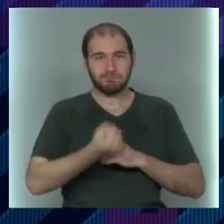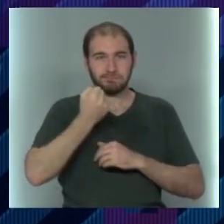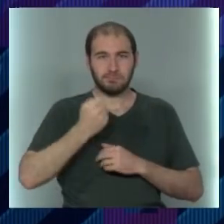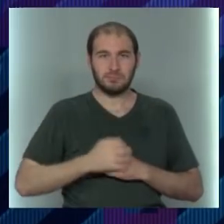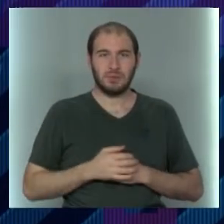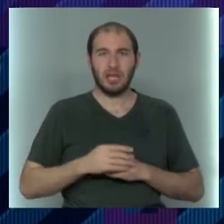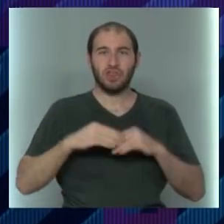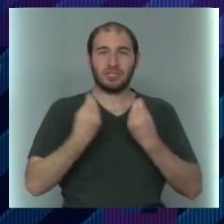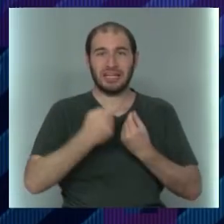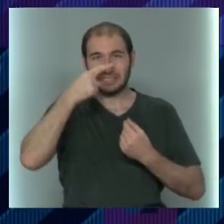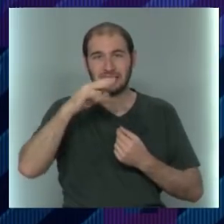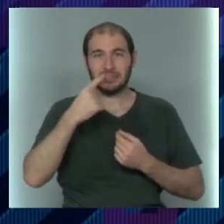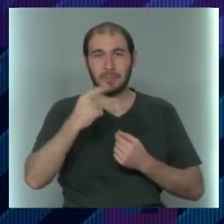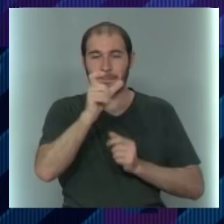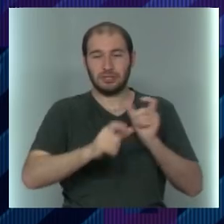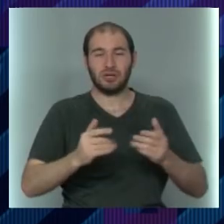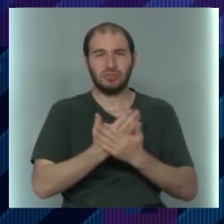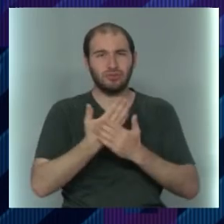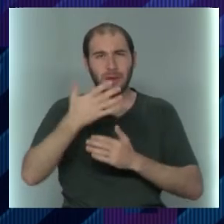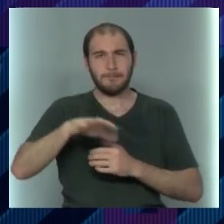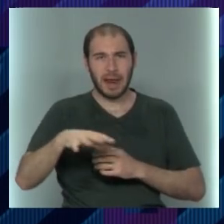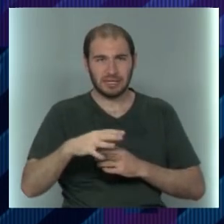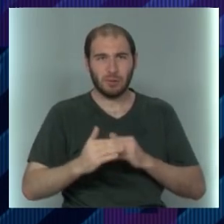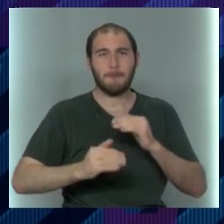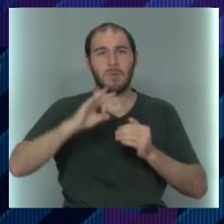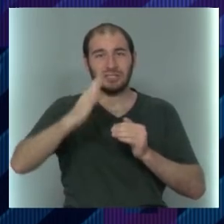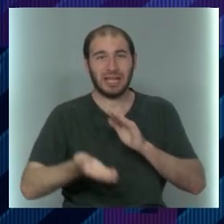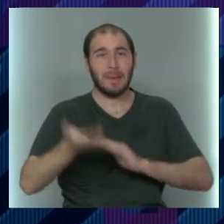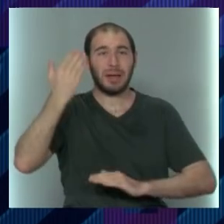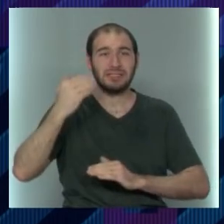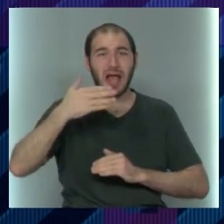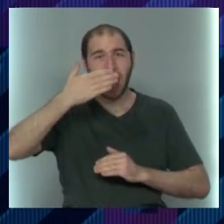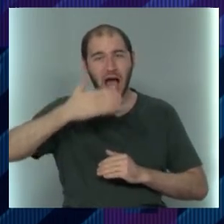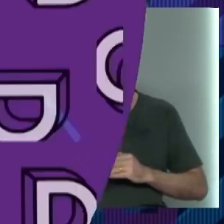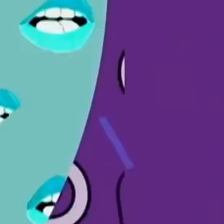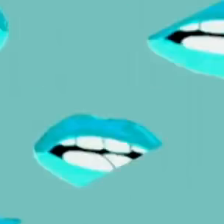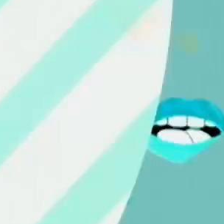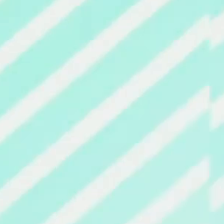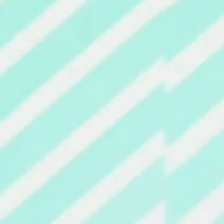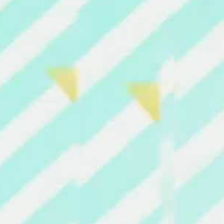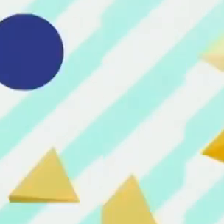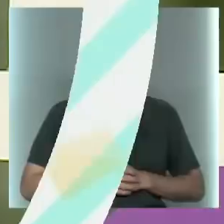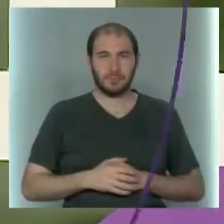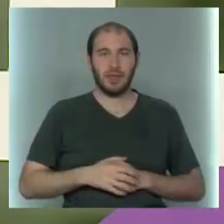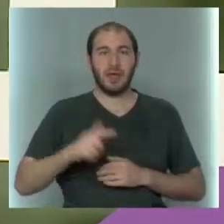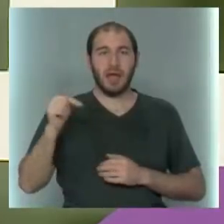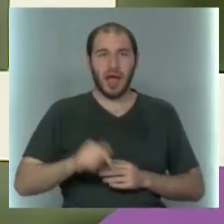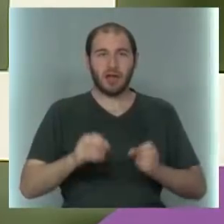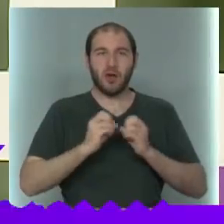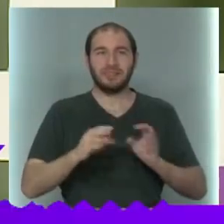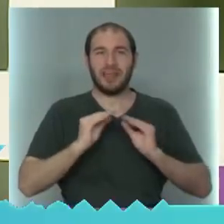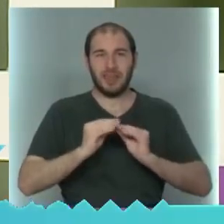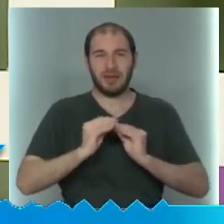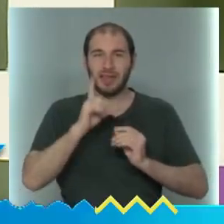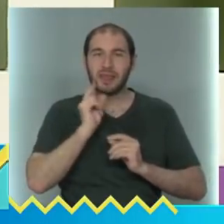recolectar, 70.000 personas tienen Parkinson, el mayor porcentaje en adultos mayores. Así que de esta manera abrimos el